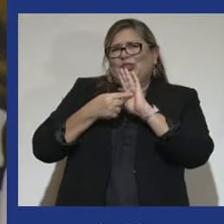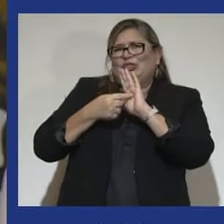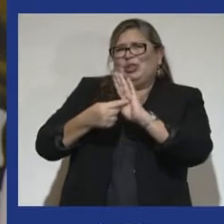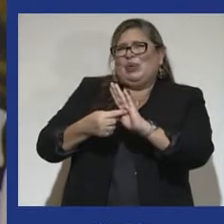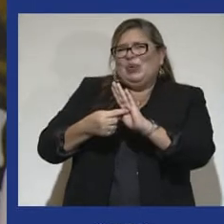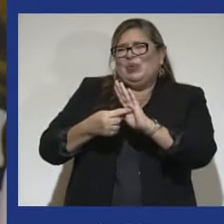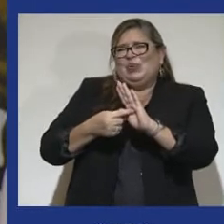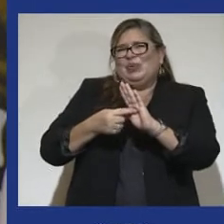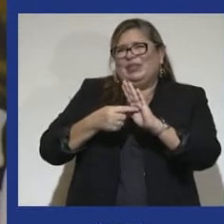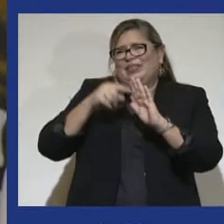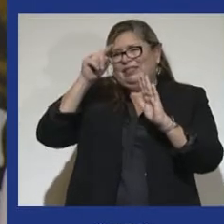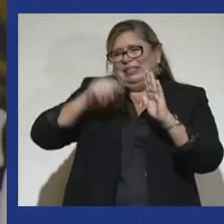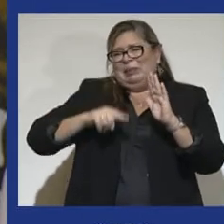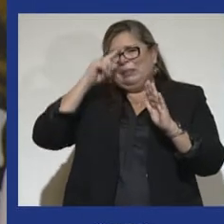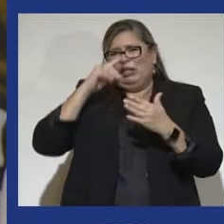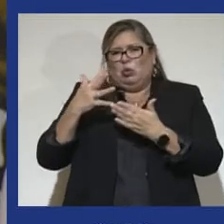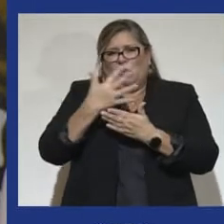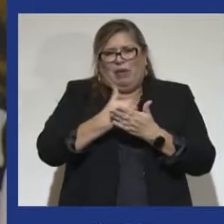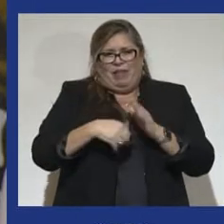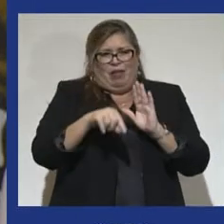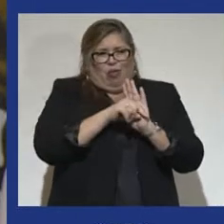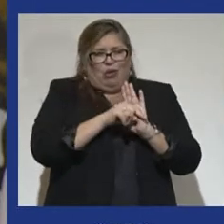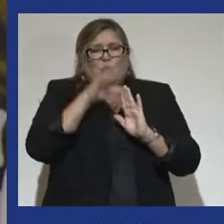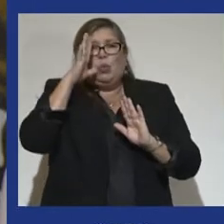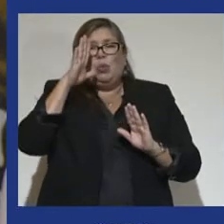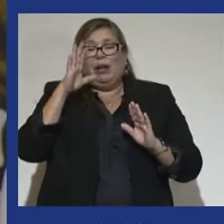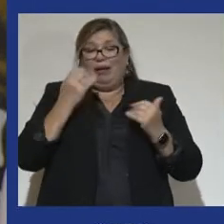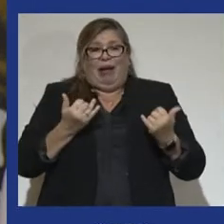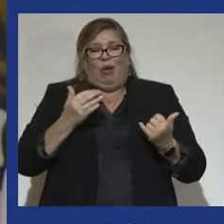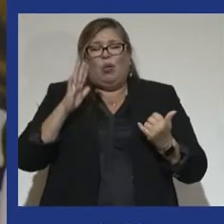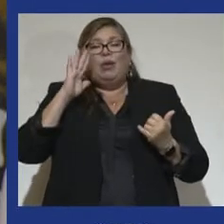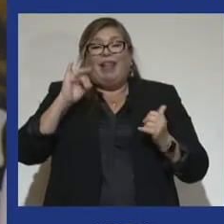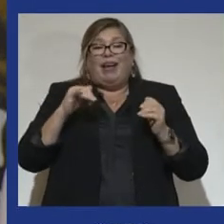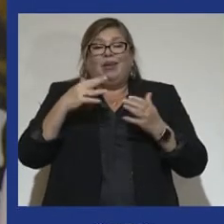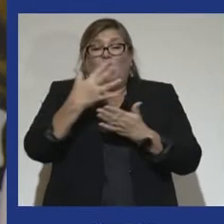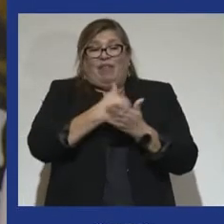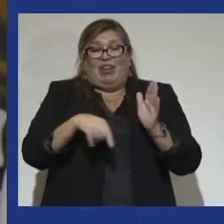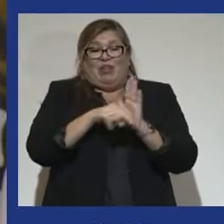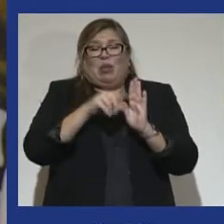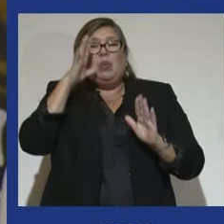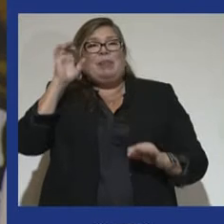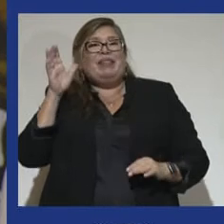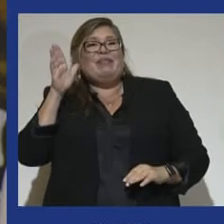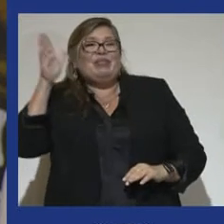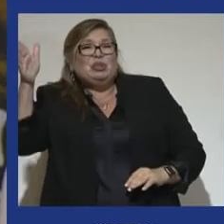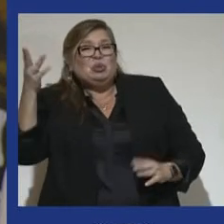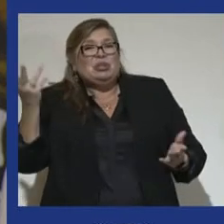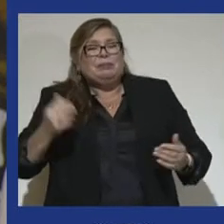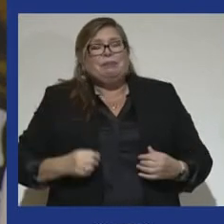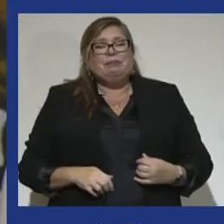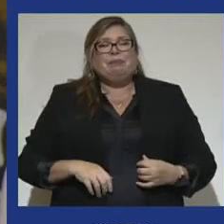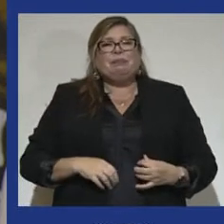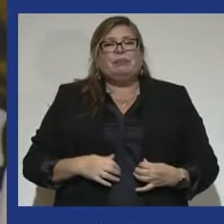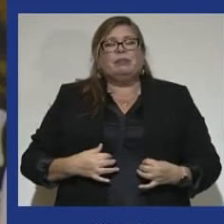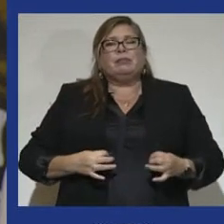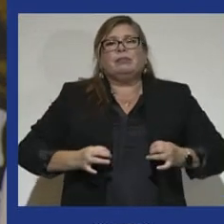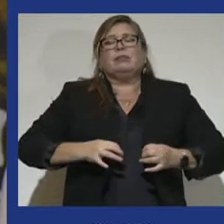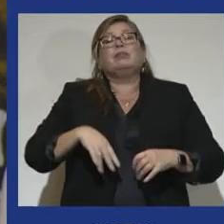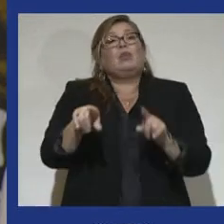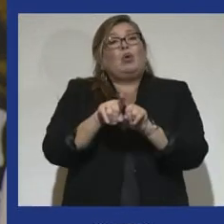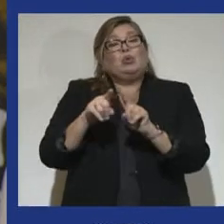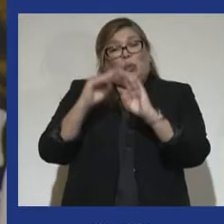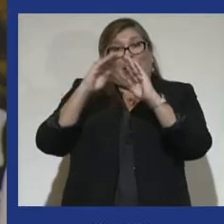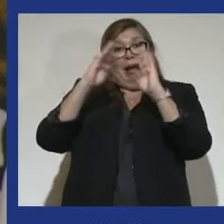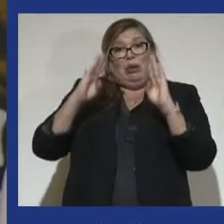lo reflejan porque esa pérdida de ingresos será en años futuros típicamente otra